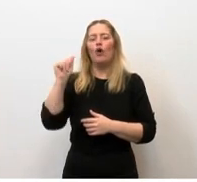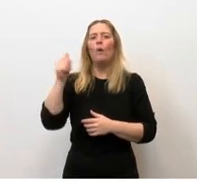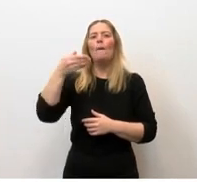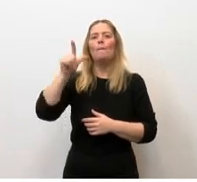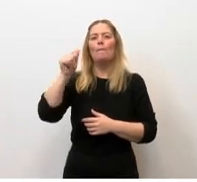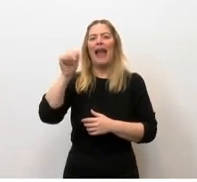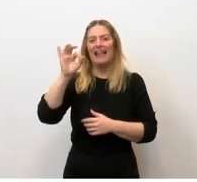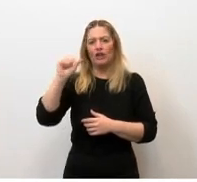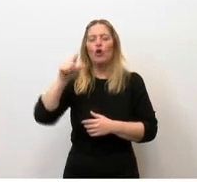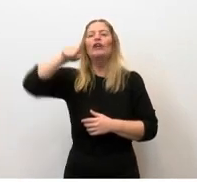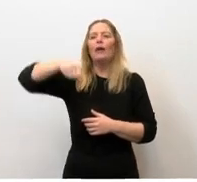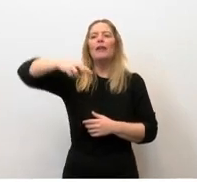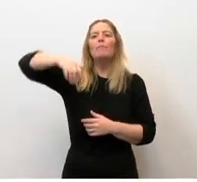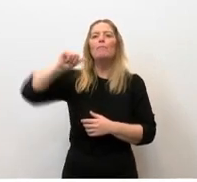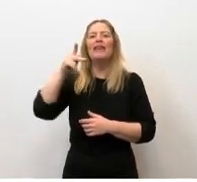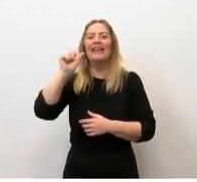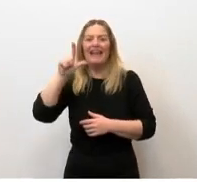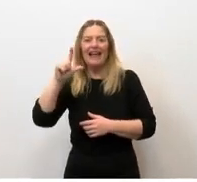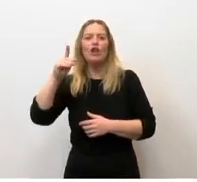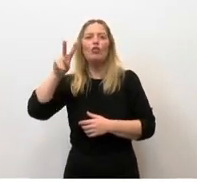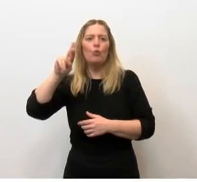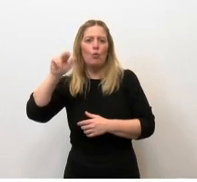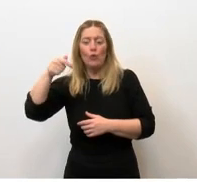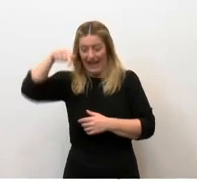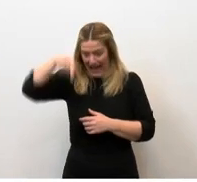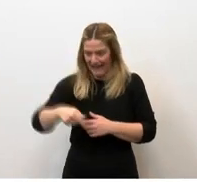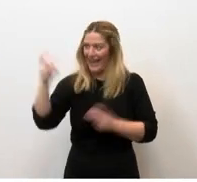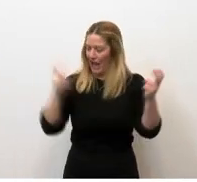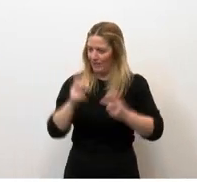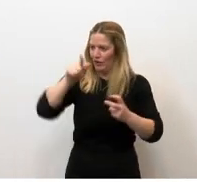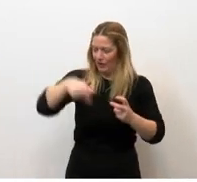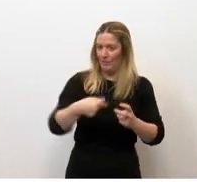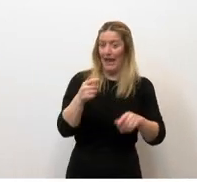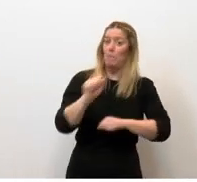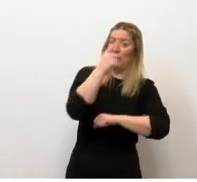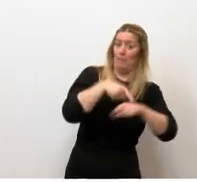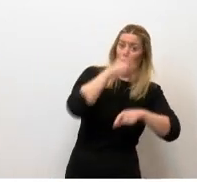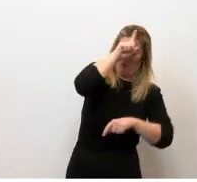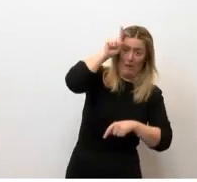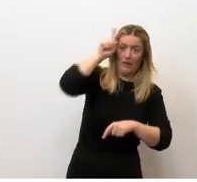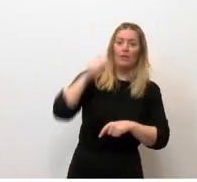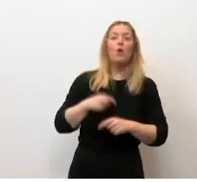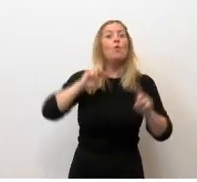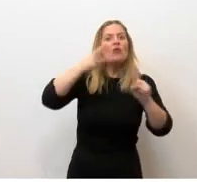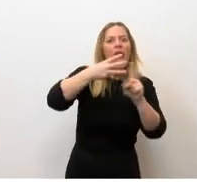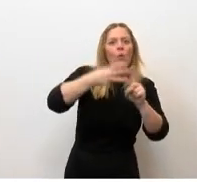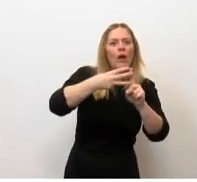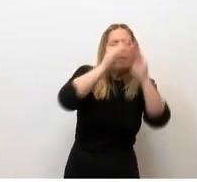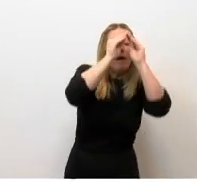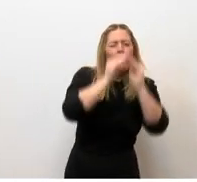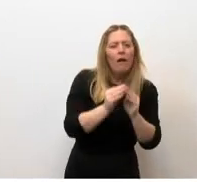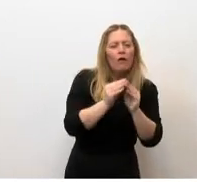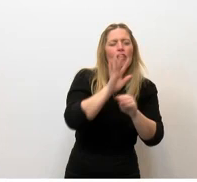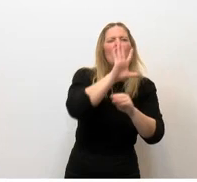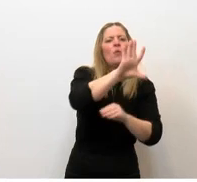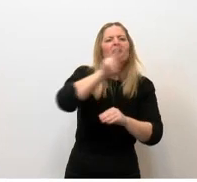está aquí en el auditorio. Hicieron una web con 52 juegos relacionados con la tabla